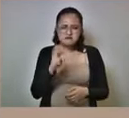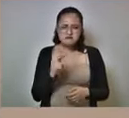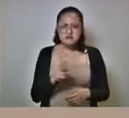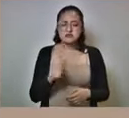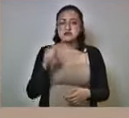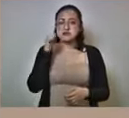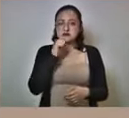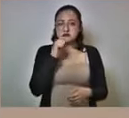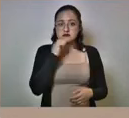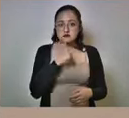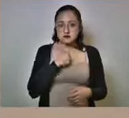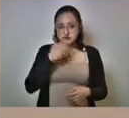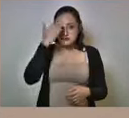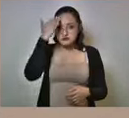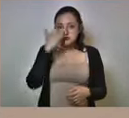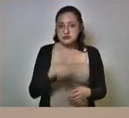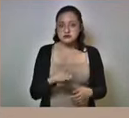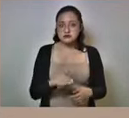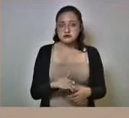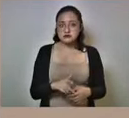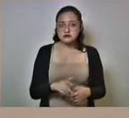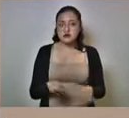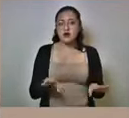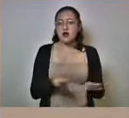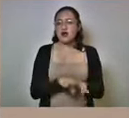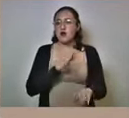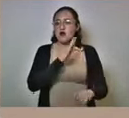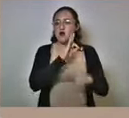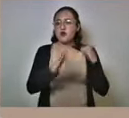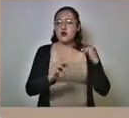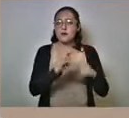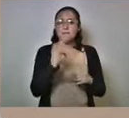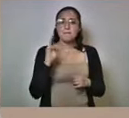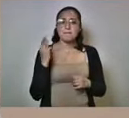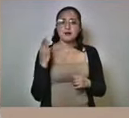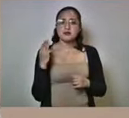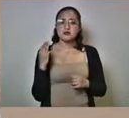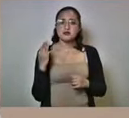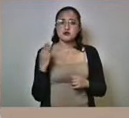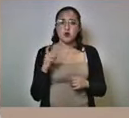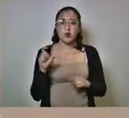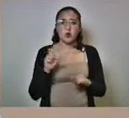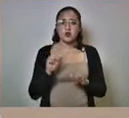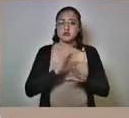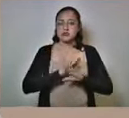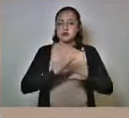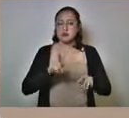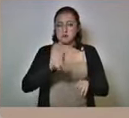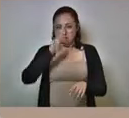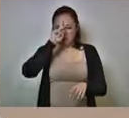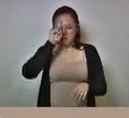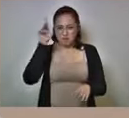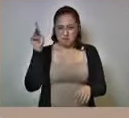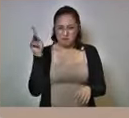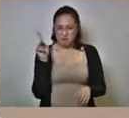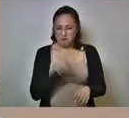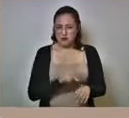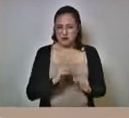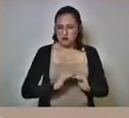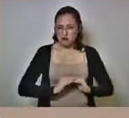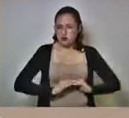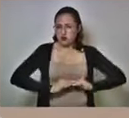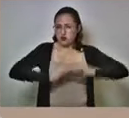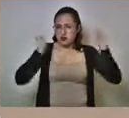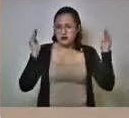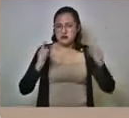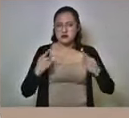Siempre supimos que era finales de mayo, cuando iba a ser el peor momento de la